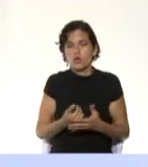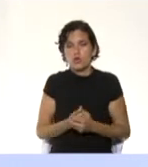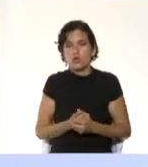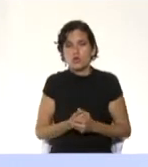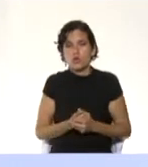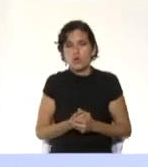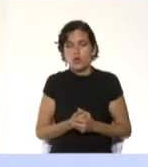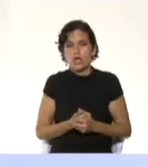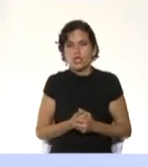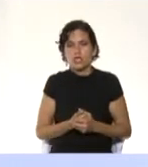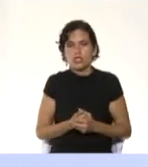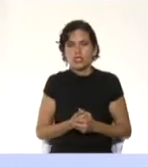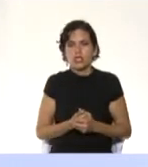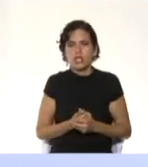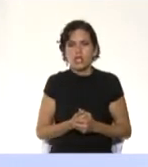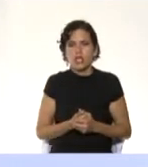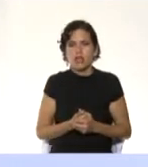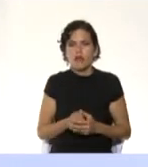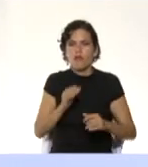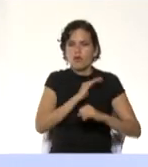todas nuestras